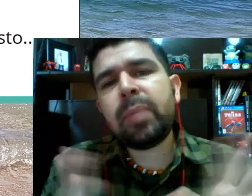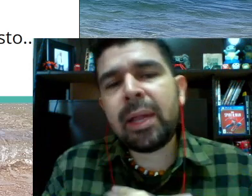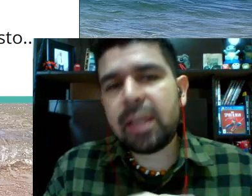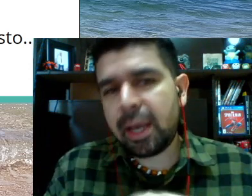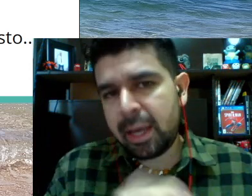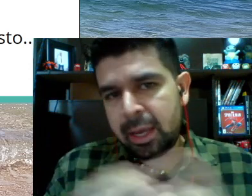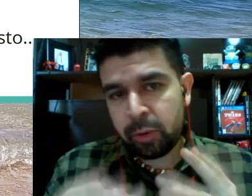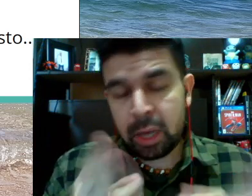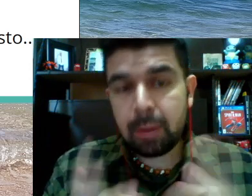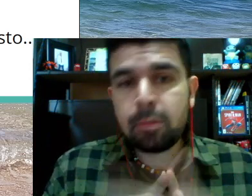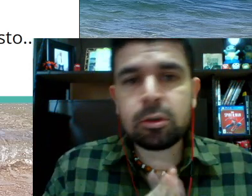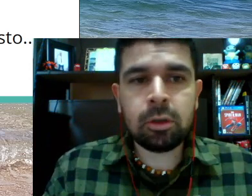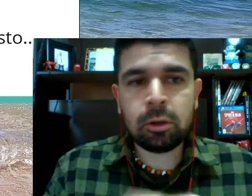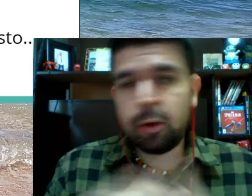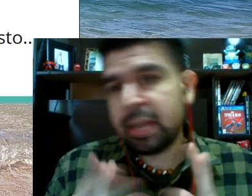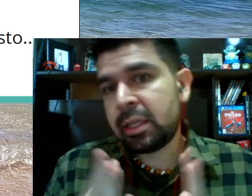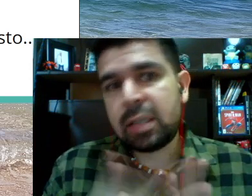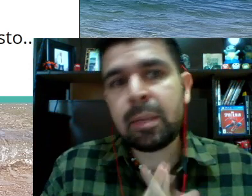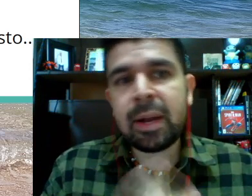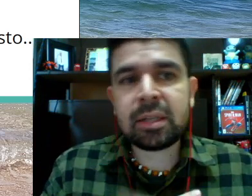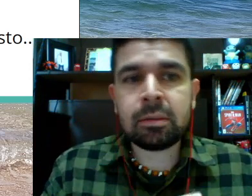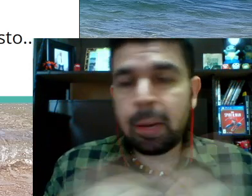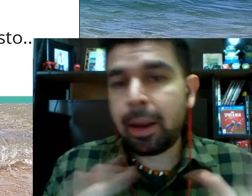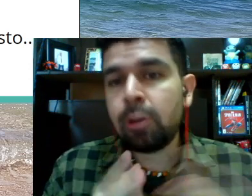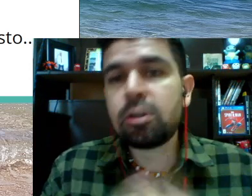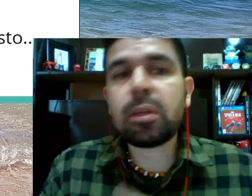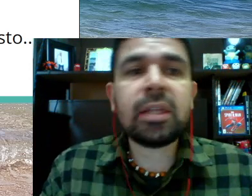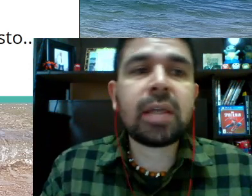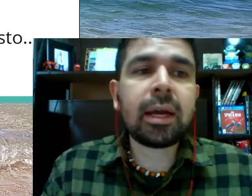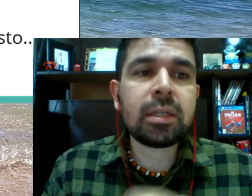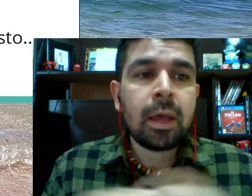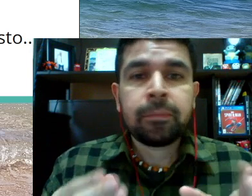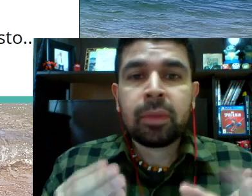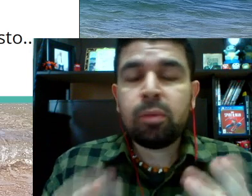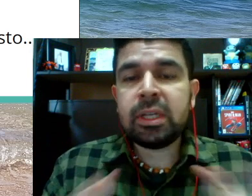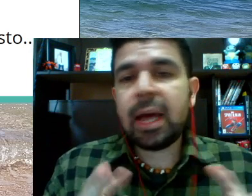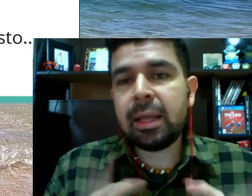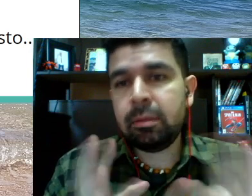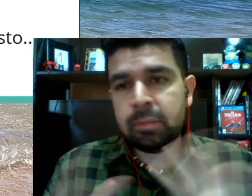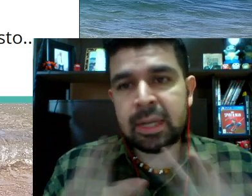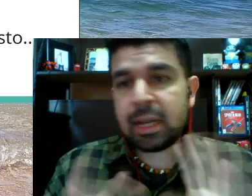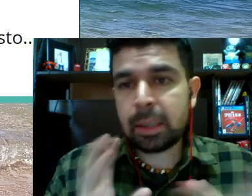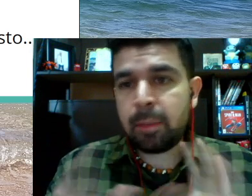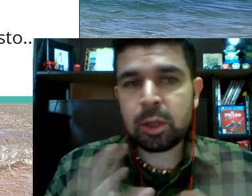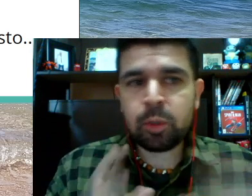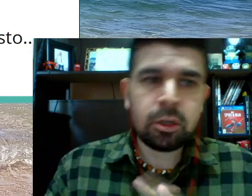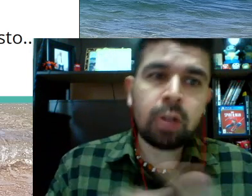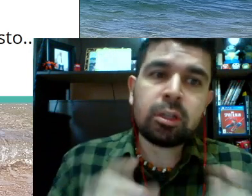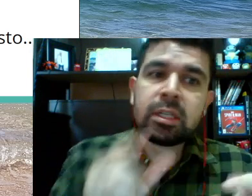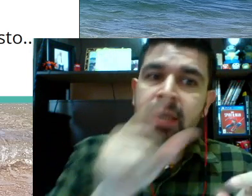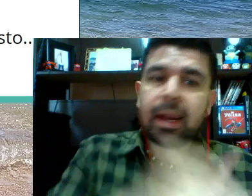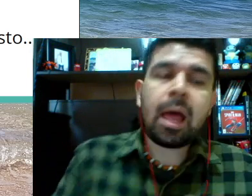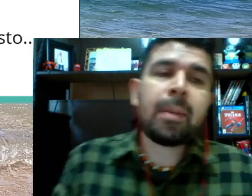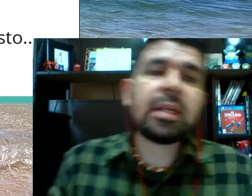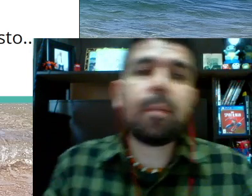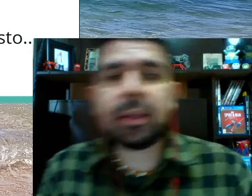rápidamente ya que como ya llevamos con estas tres semanas trabajando estos aprendizajes pues ya ya se las saben más o menos no entonces